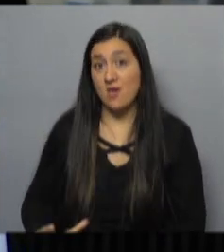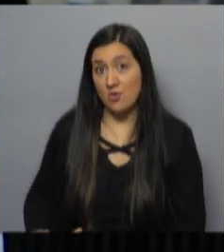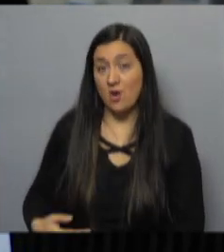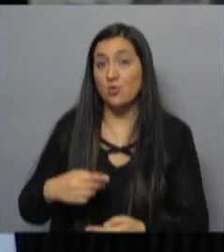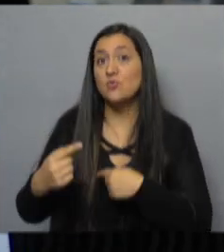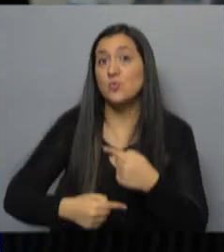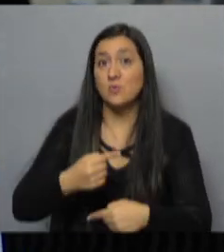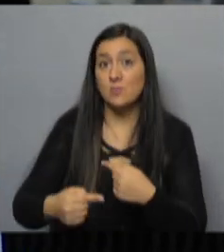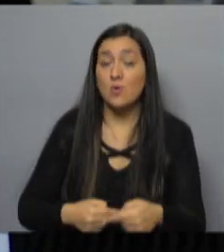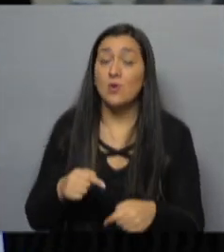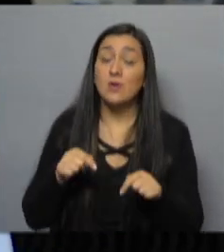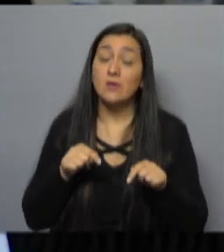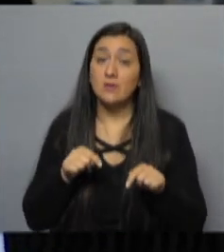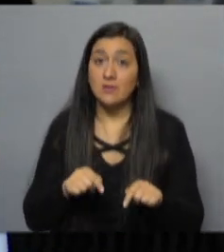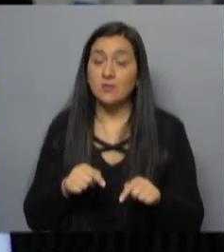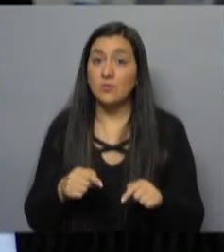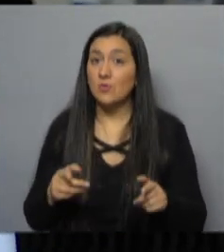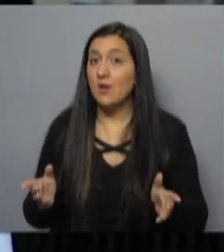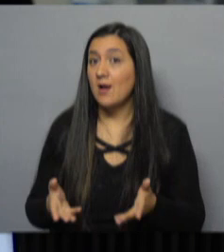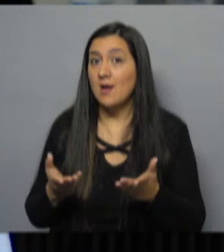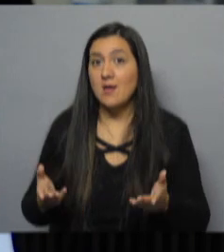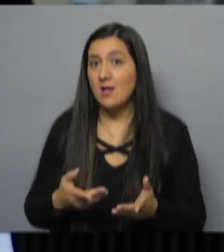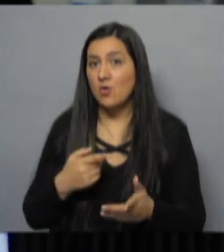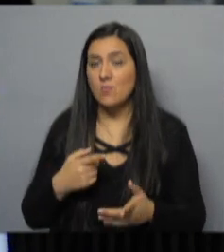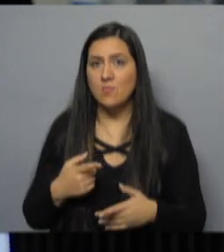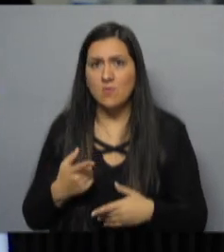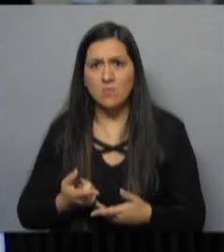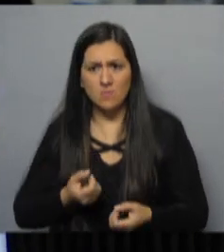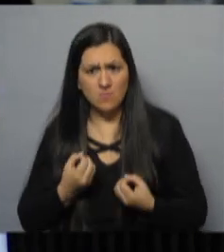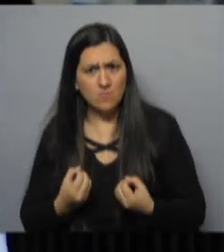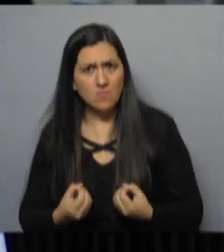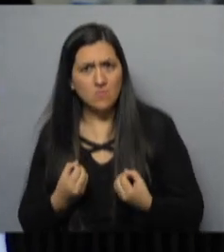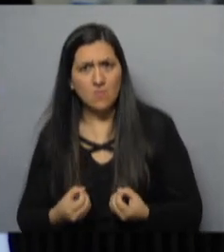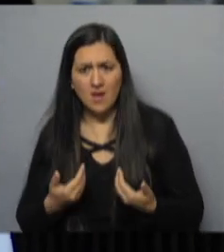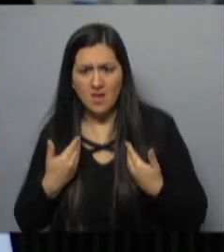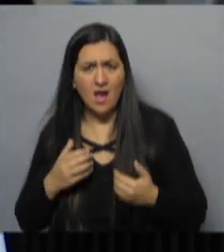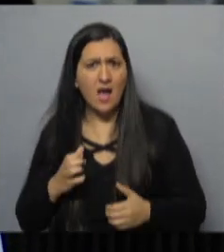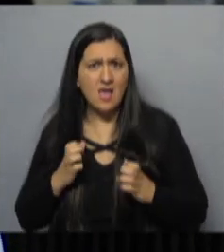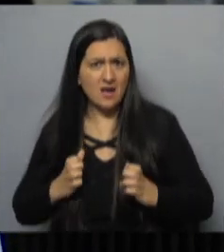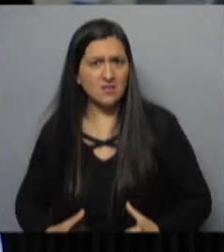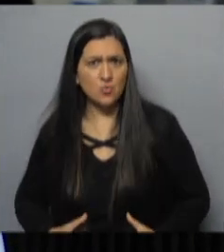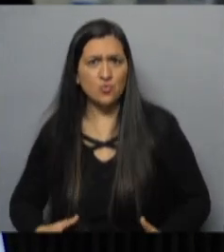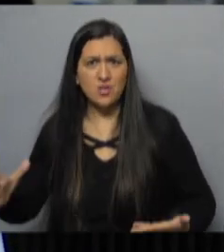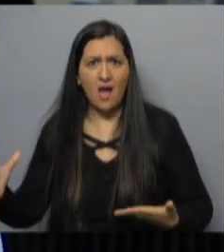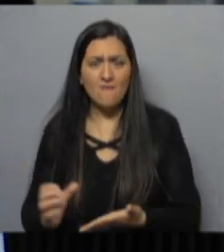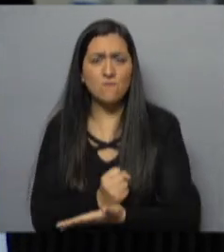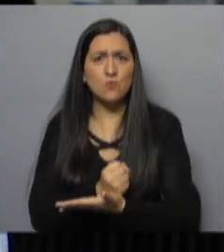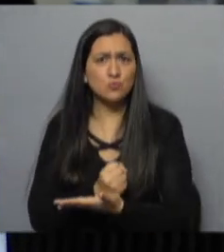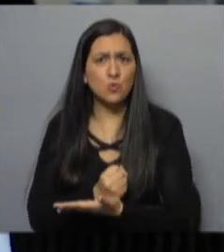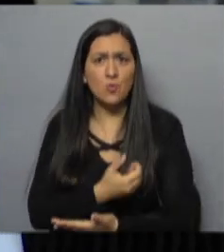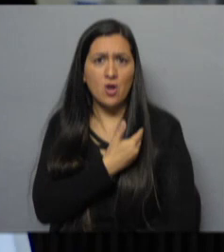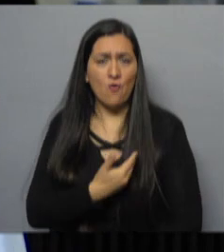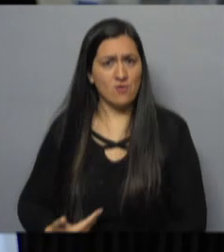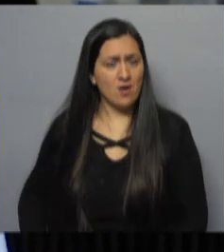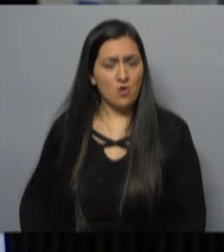continuismo, y esto, pues, digamos, está generando bastante indignación porque ha habido unas actitudes de abusos y excesos por parte del